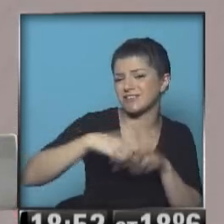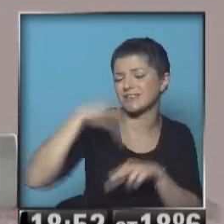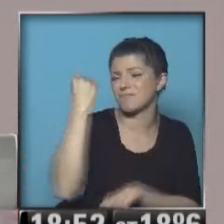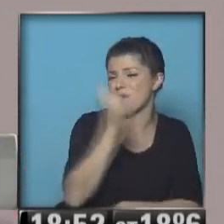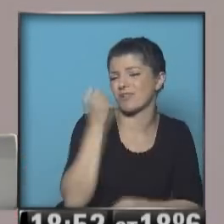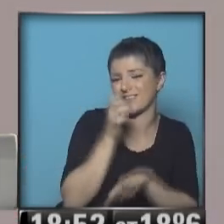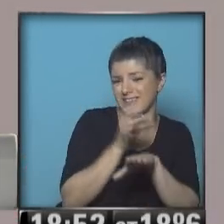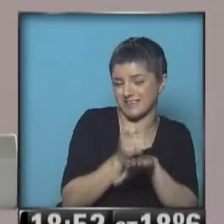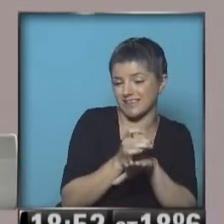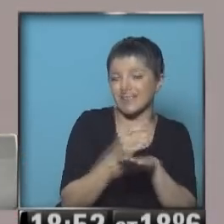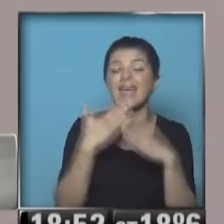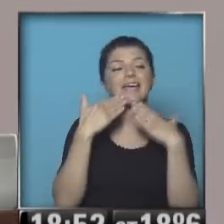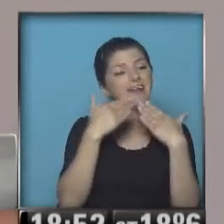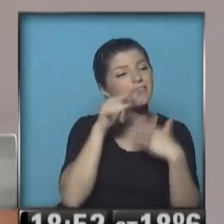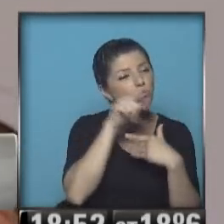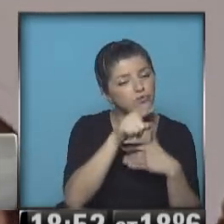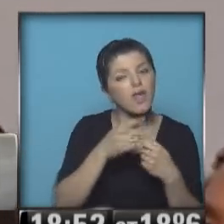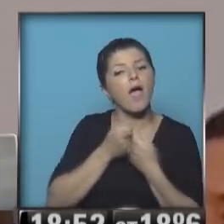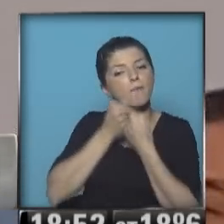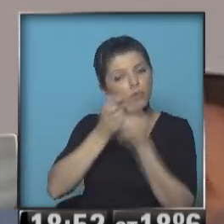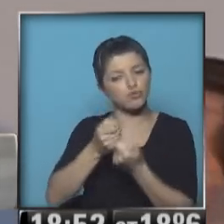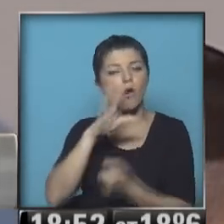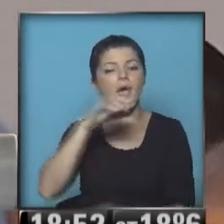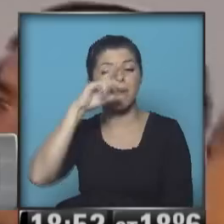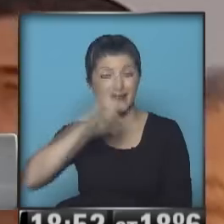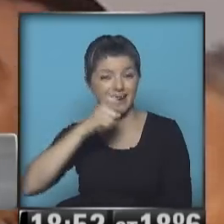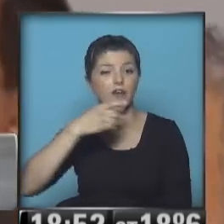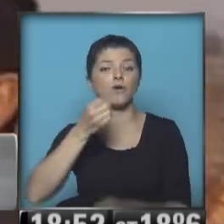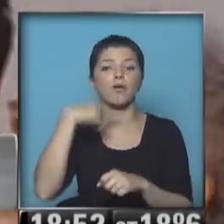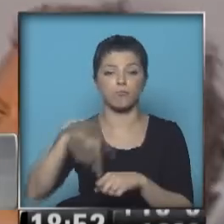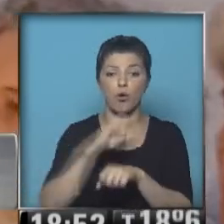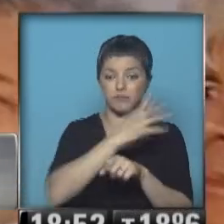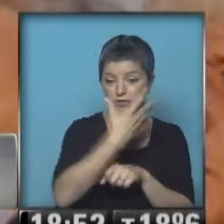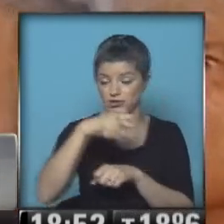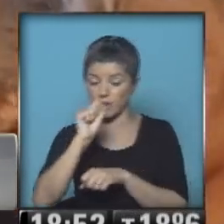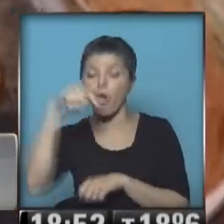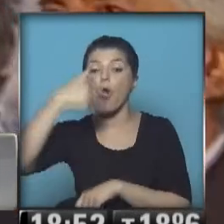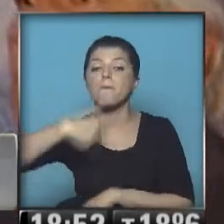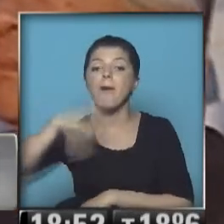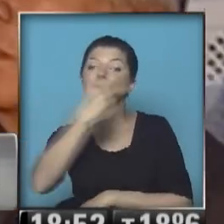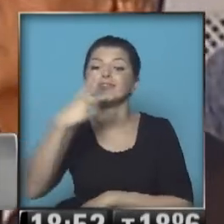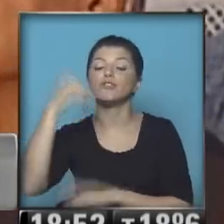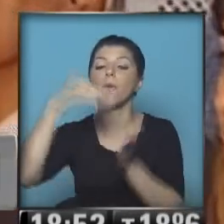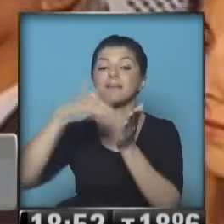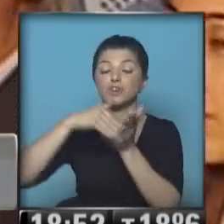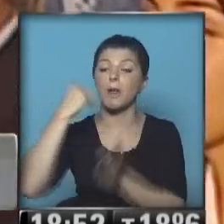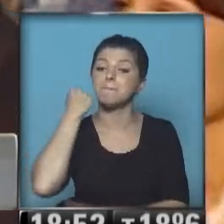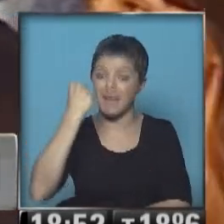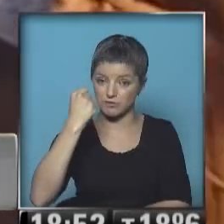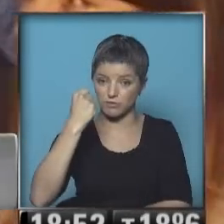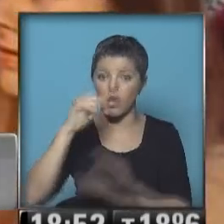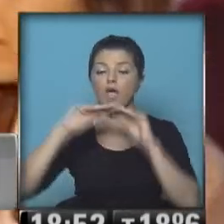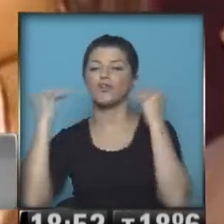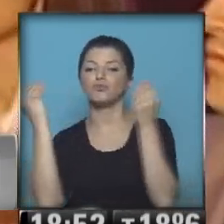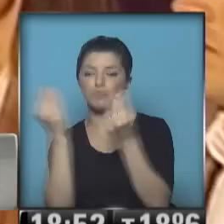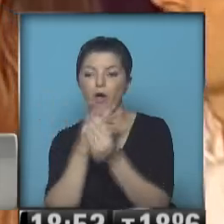a la impronta que usted le ha dado a Belgrano Cargas, hoy estamos invirtiendo 22 millones de pesos en 38 vagones